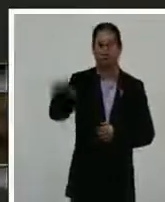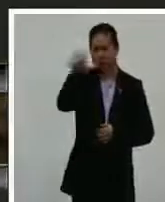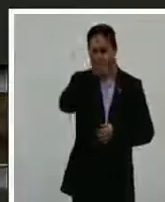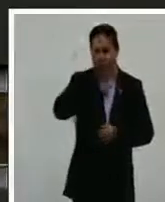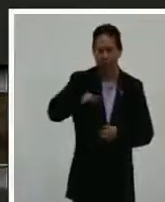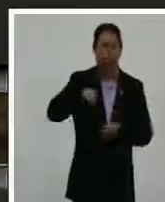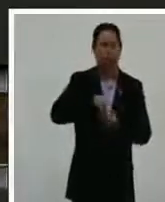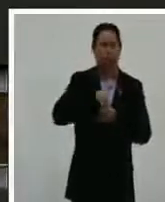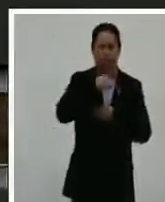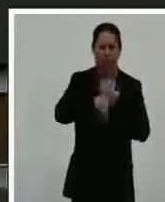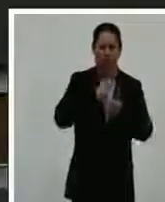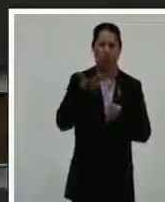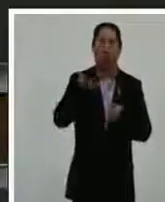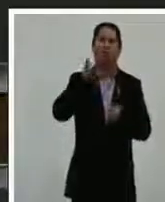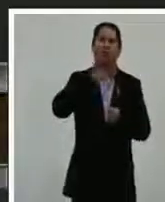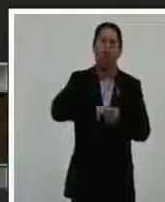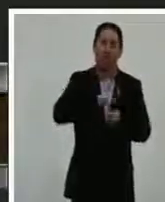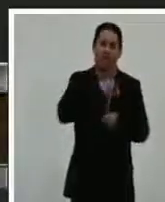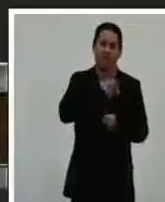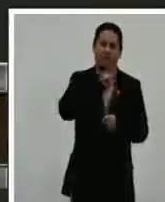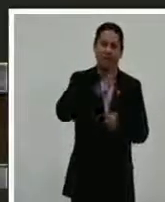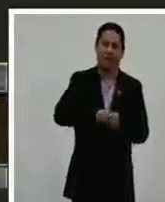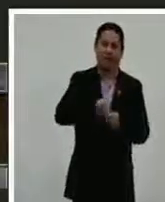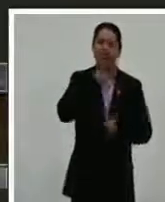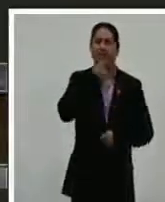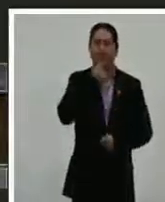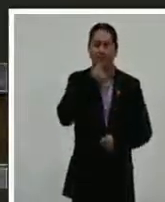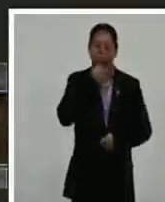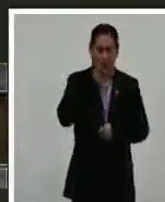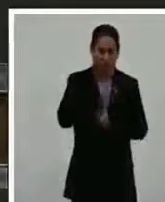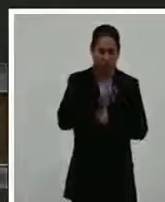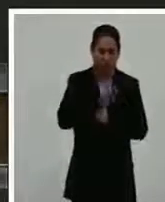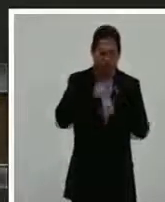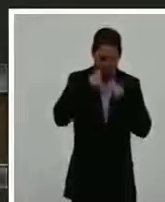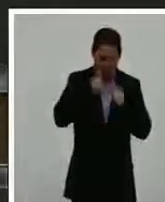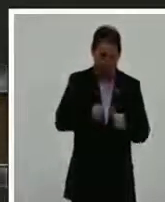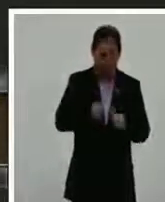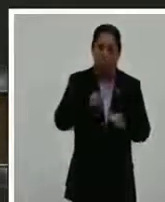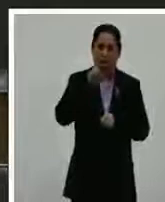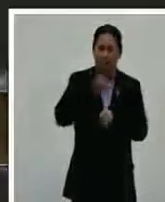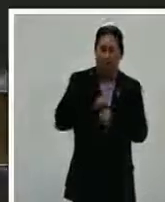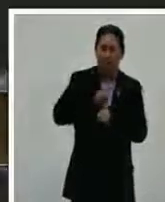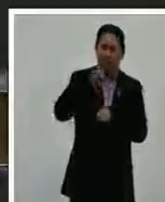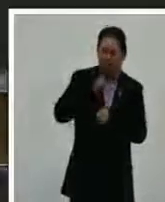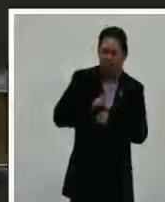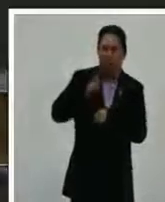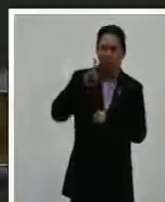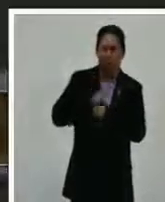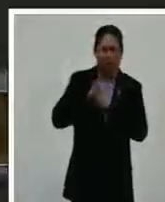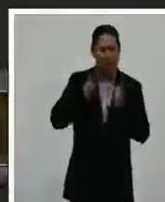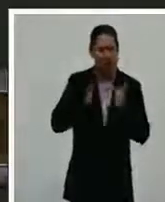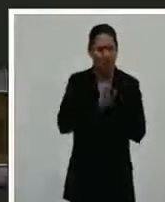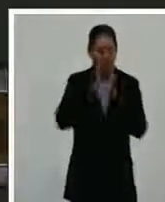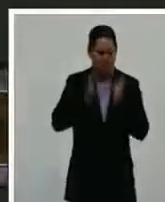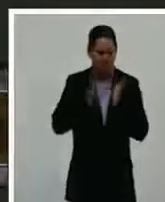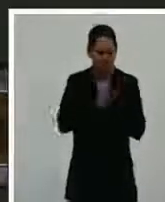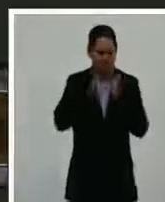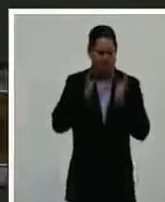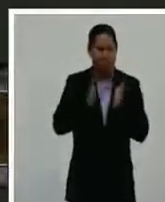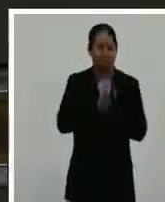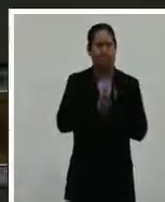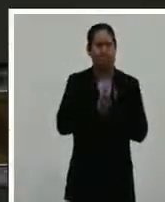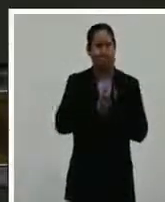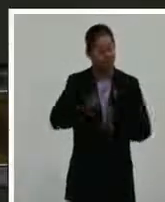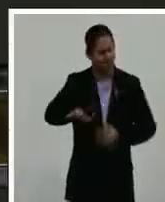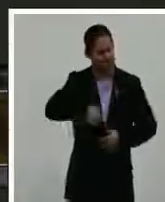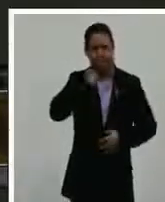personal del hospital de especialidades pediátricas quienes día a día están dando la batalla y quienes a pesar de la